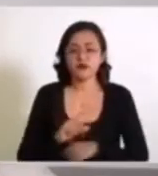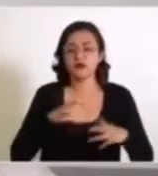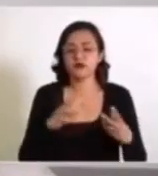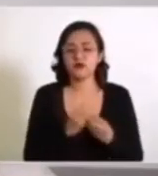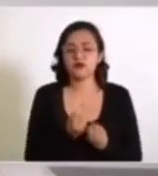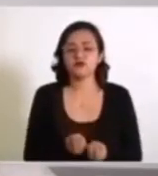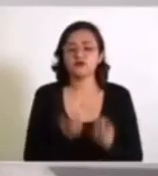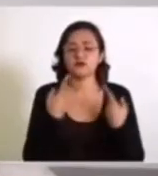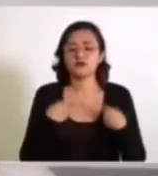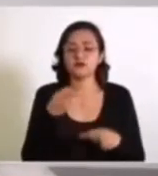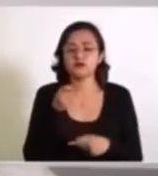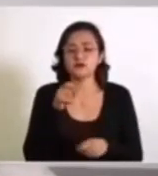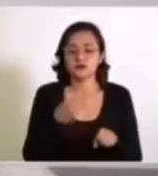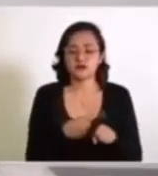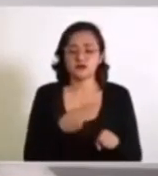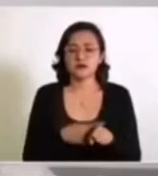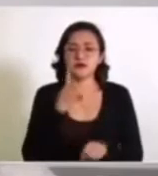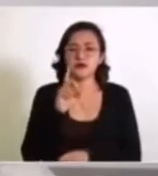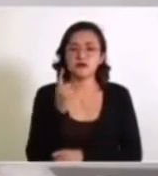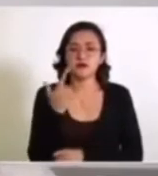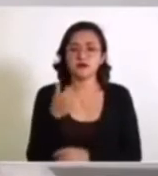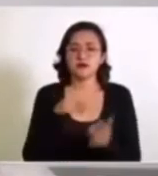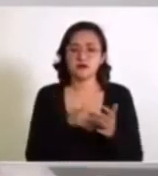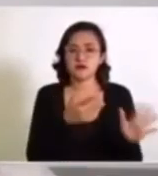con un acumulado de casos positivos de